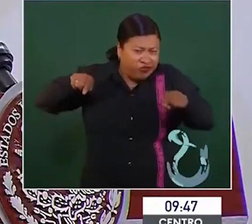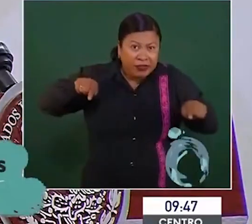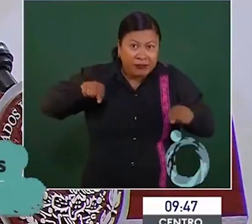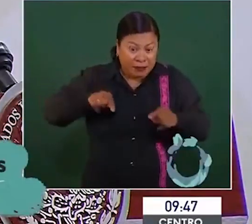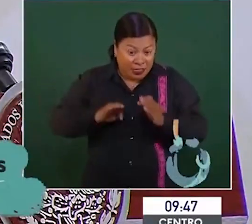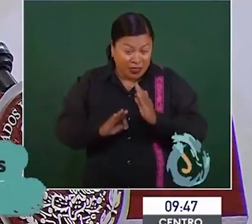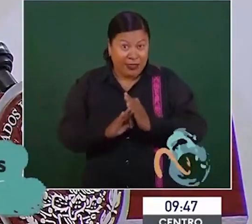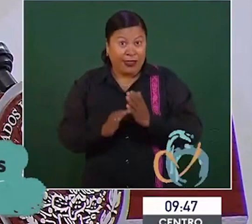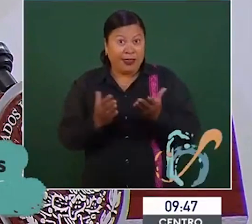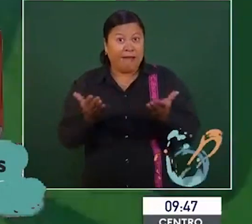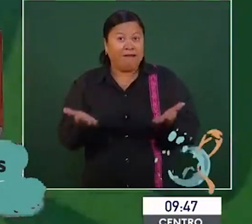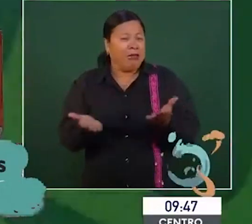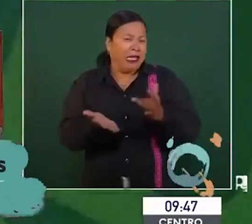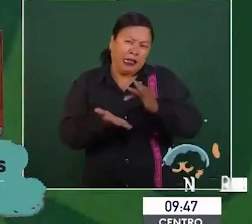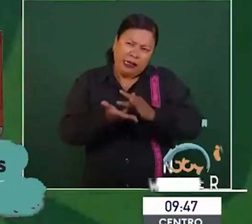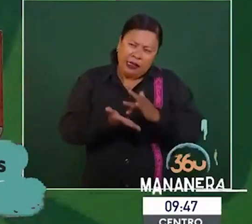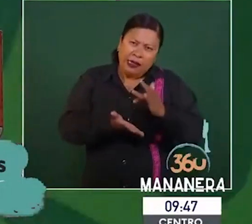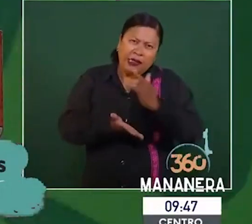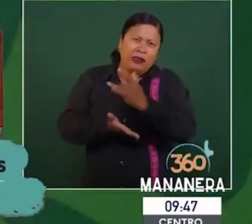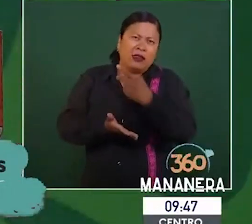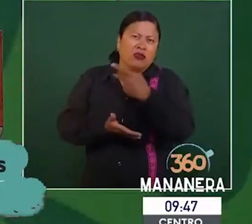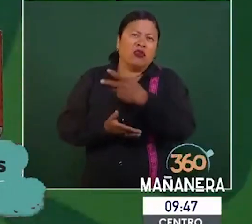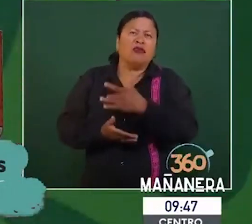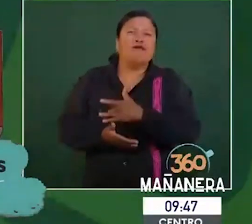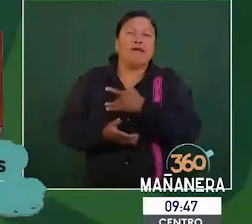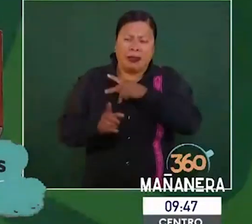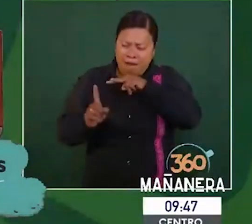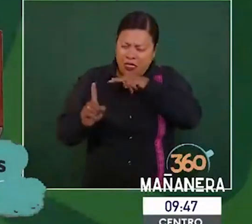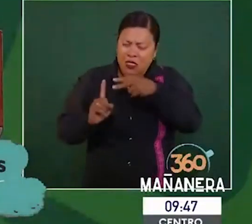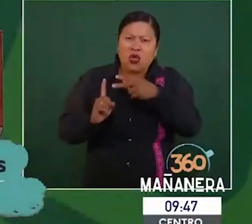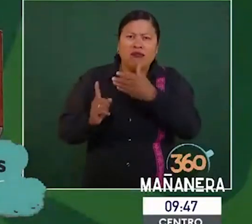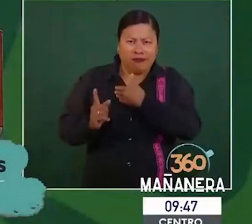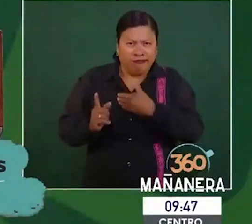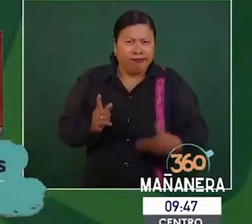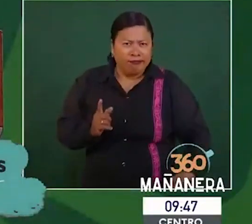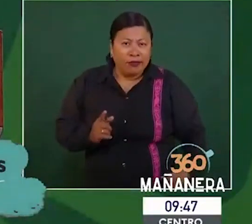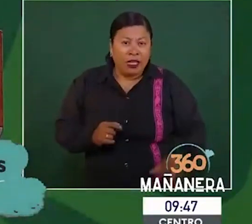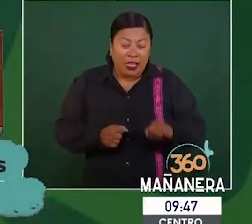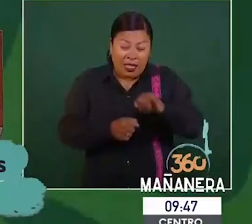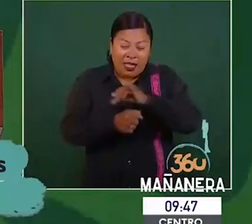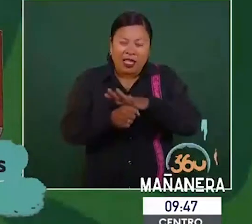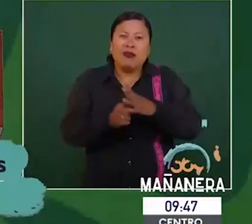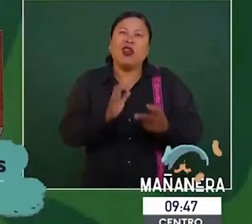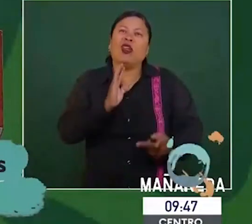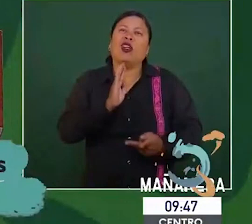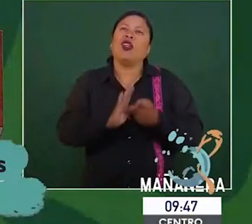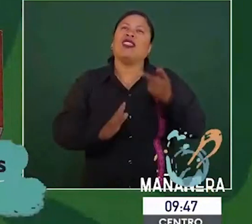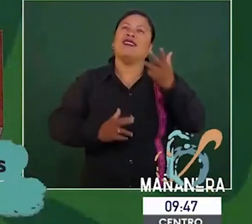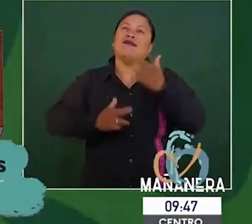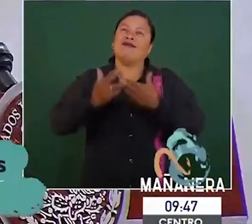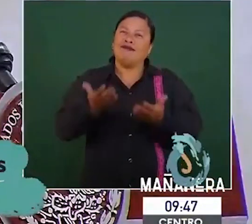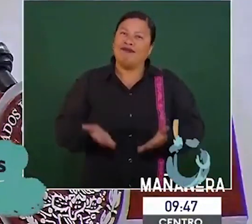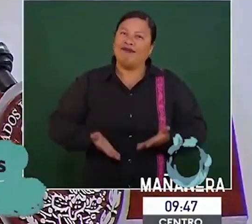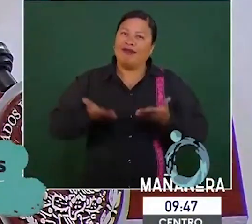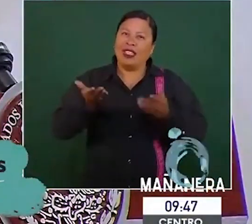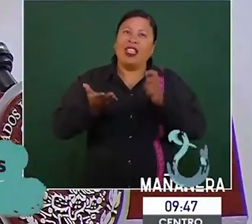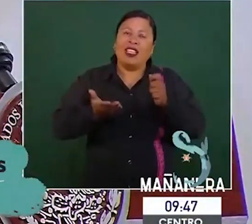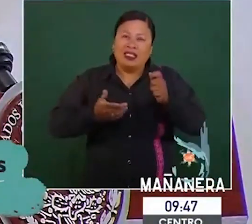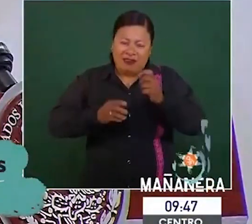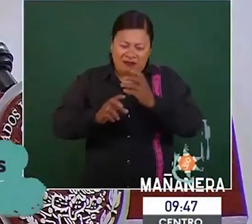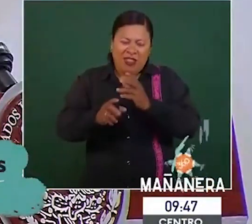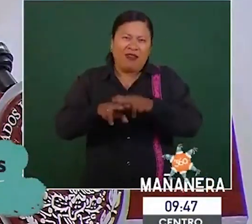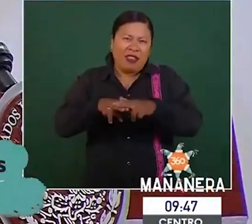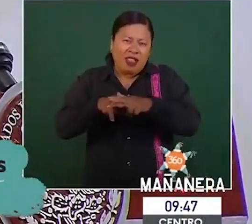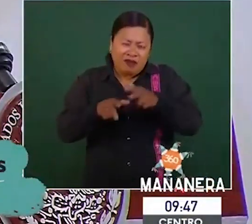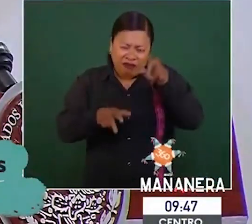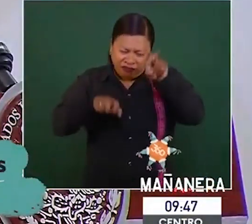Hoy, gracias a la visión de este gobierno, el Istmo renace con el ferrocarril de pasajeros y con